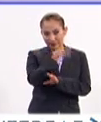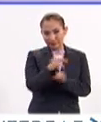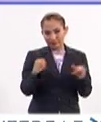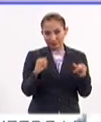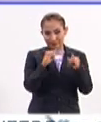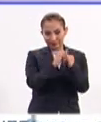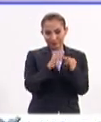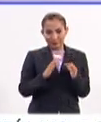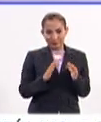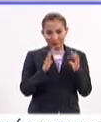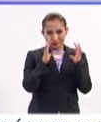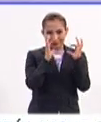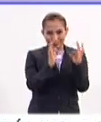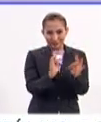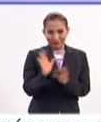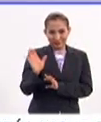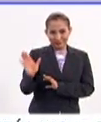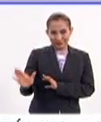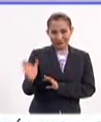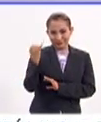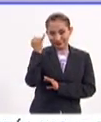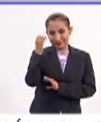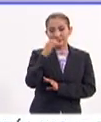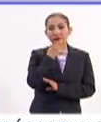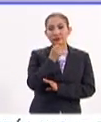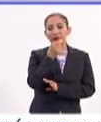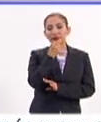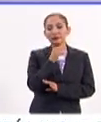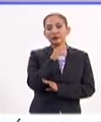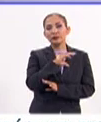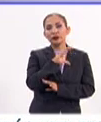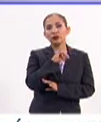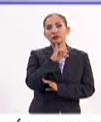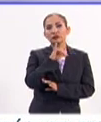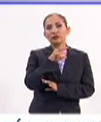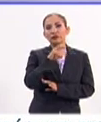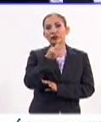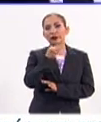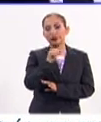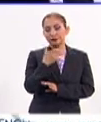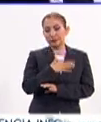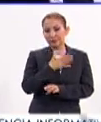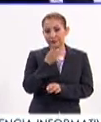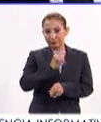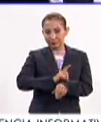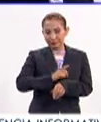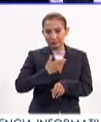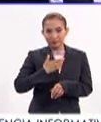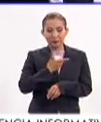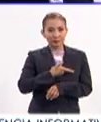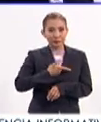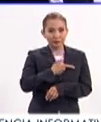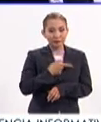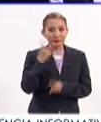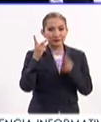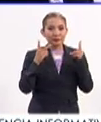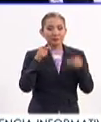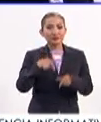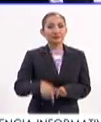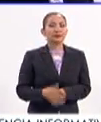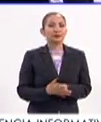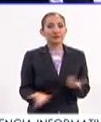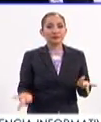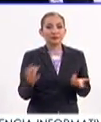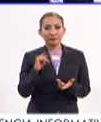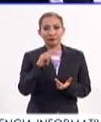las instituciones que fueron creadas por este gran personaje mexicano. Gracias, doctor. Muy buenos días. Qué gusto tenerlo en el estudio en vivo